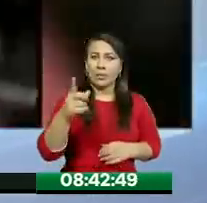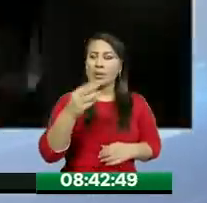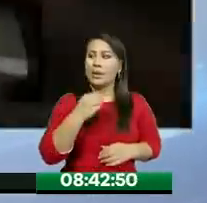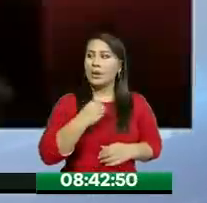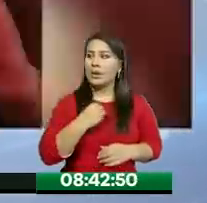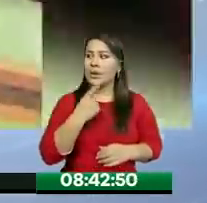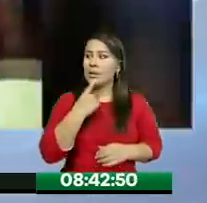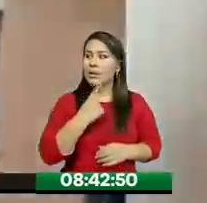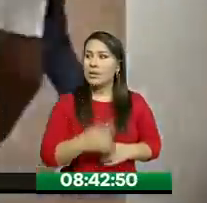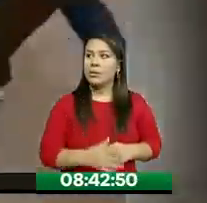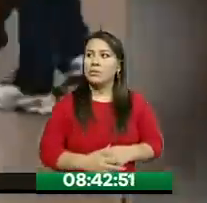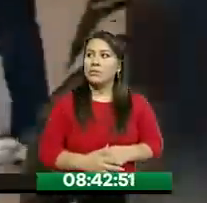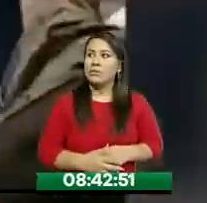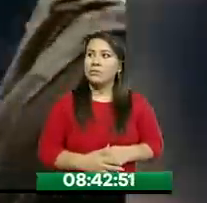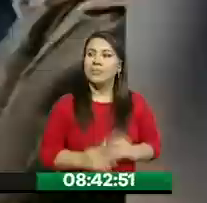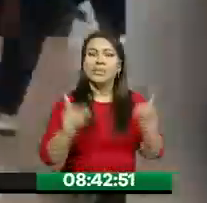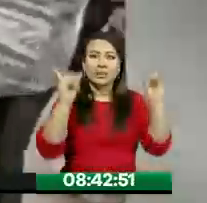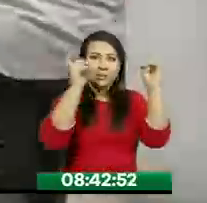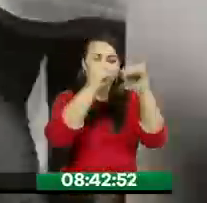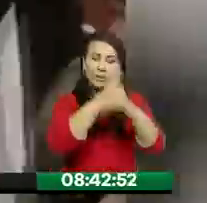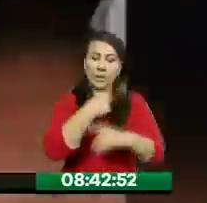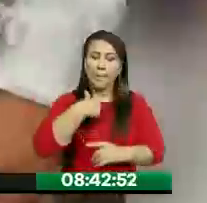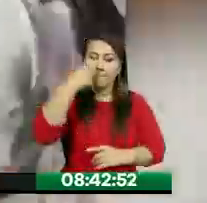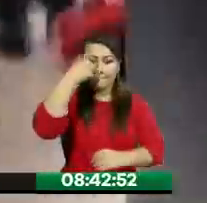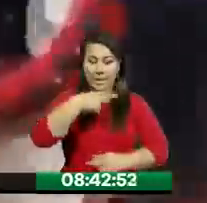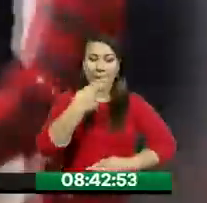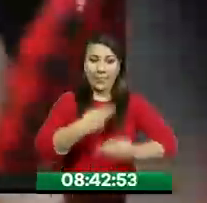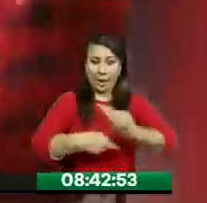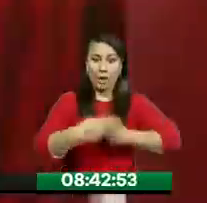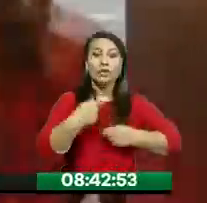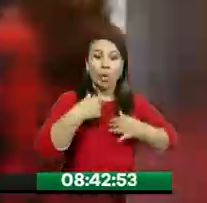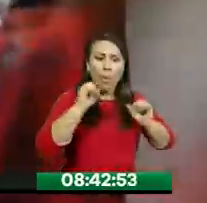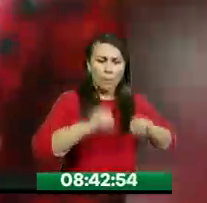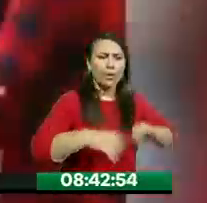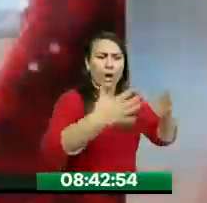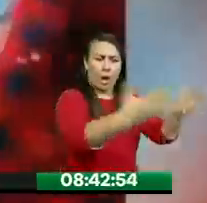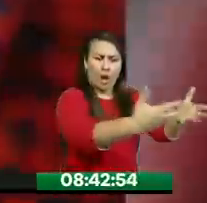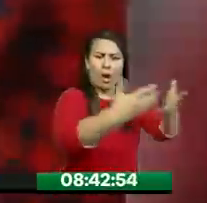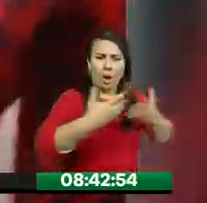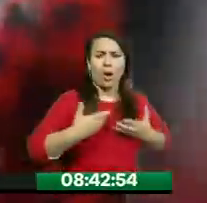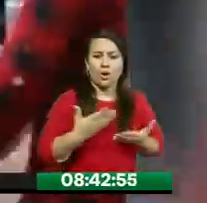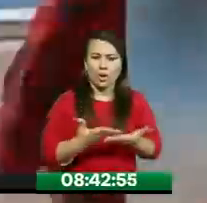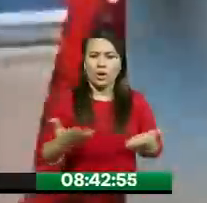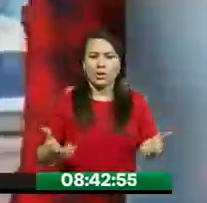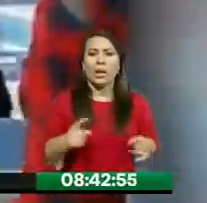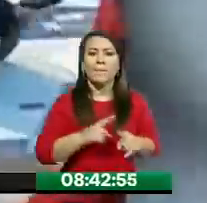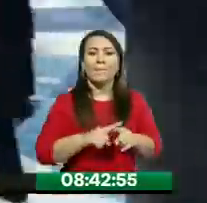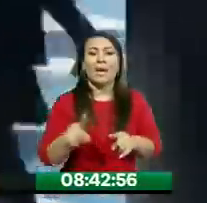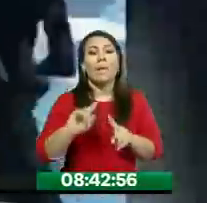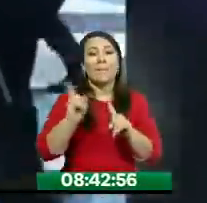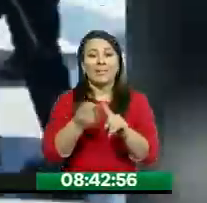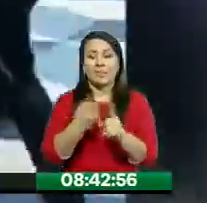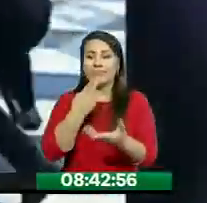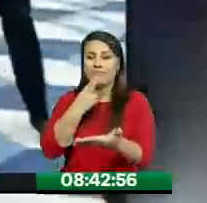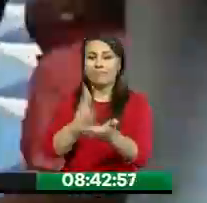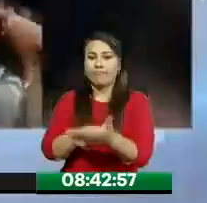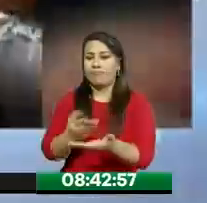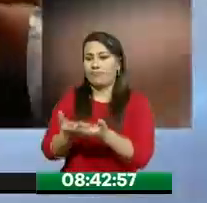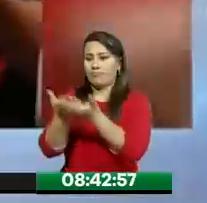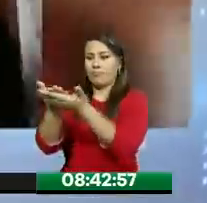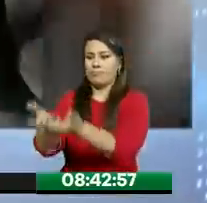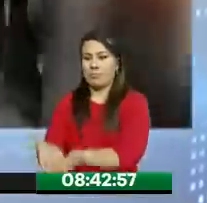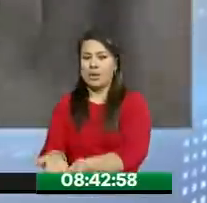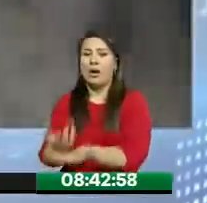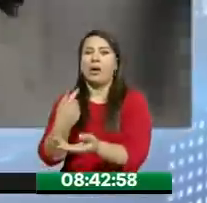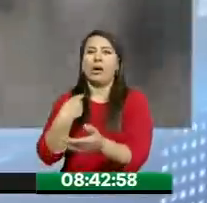más detalles y cómo avanza este censo de parte del ATM en el norte de Guayaquil, aquí junto al Parque Samanes, en la avenida del Paseo del Parque.